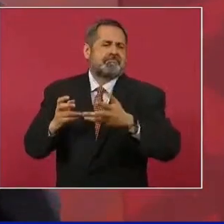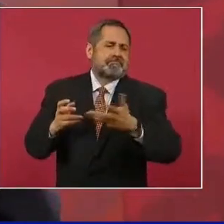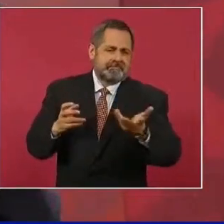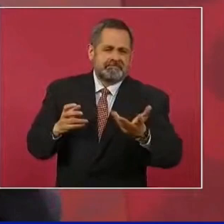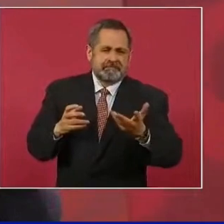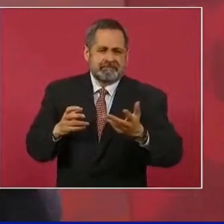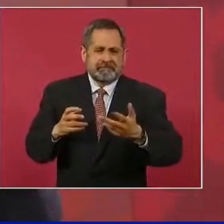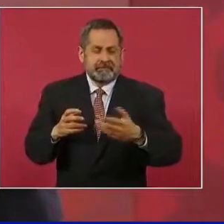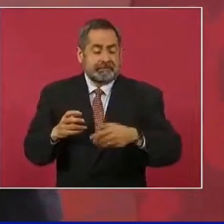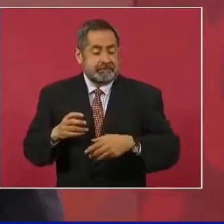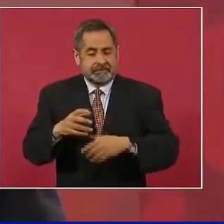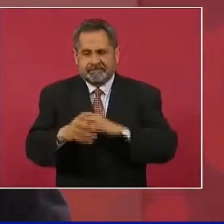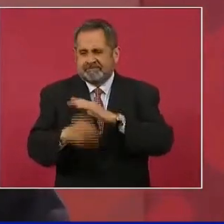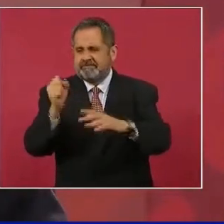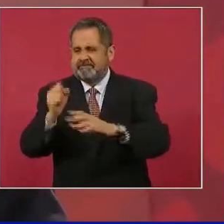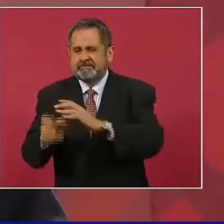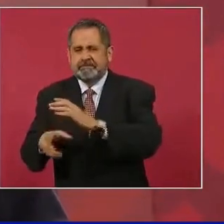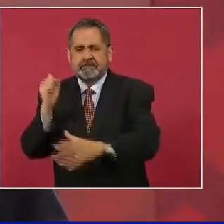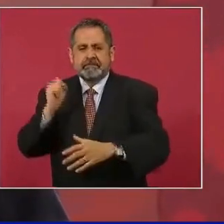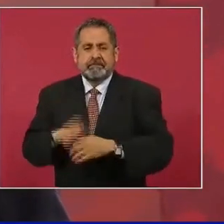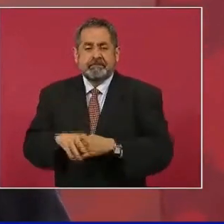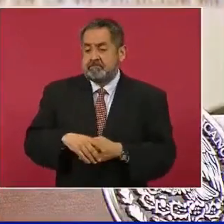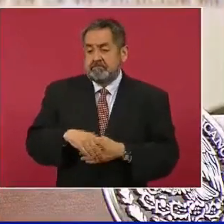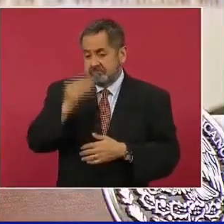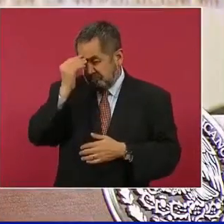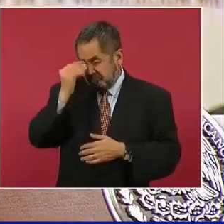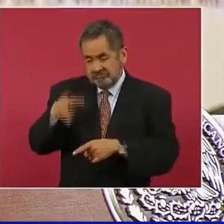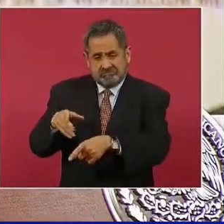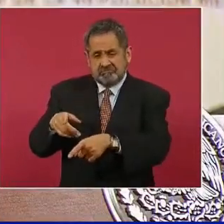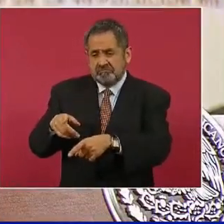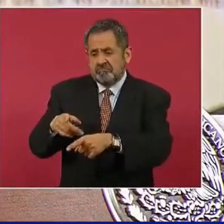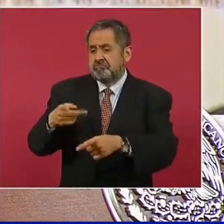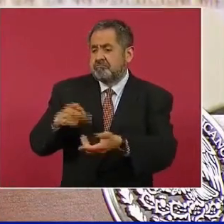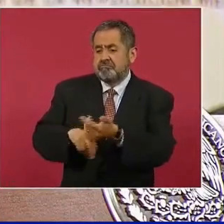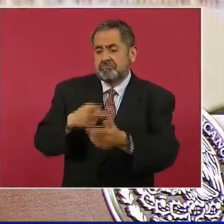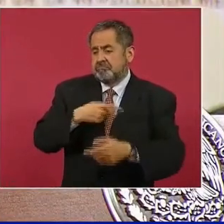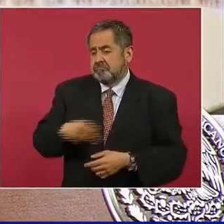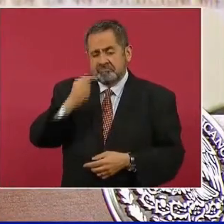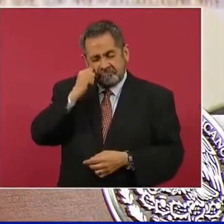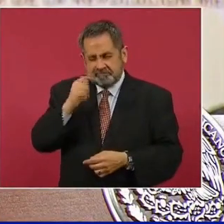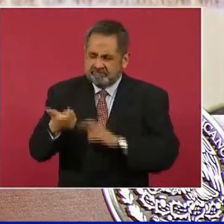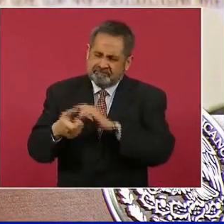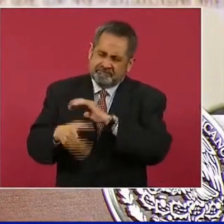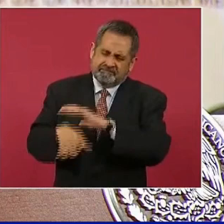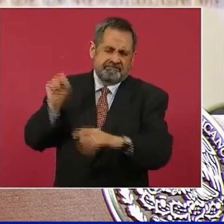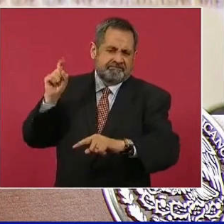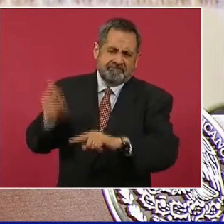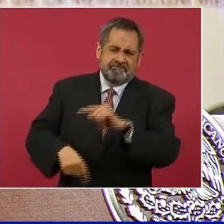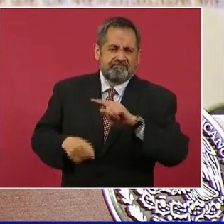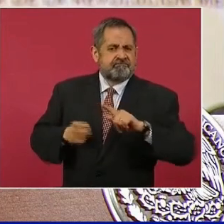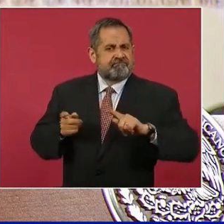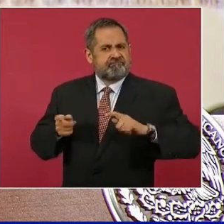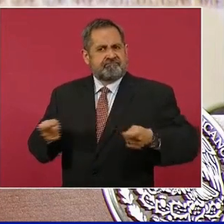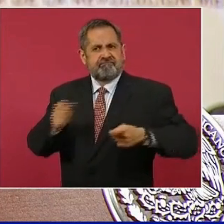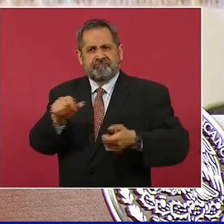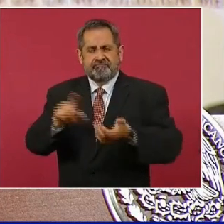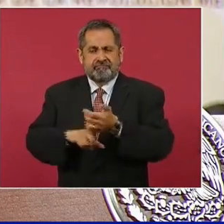y sacrifiquen a los pueblos pobres y a sus gobiernos.